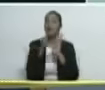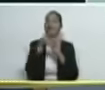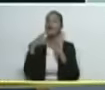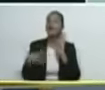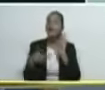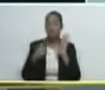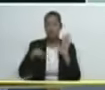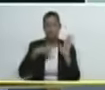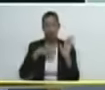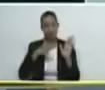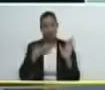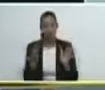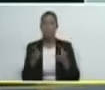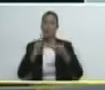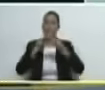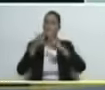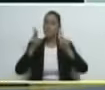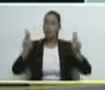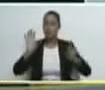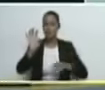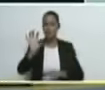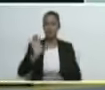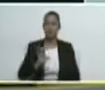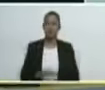tener patria.